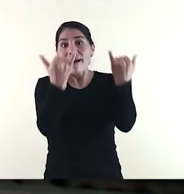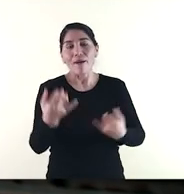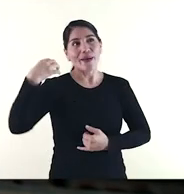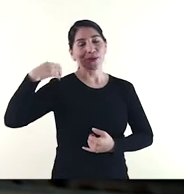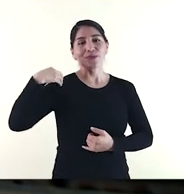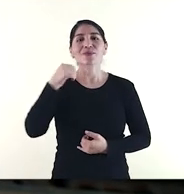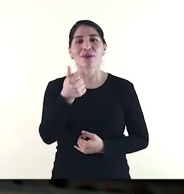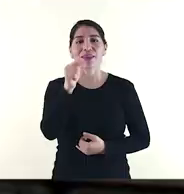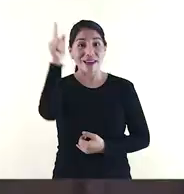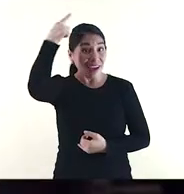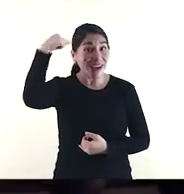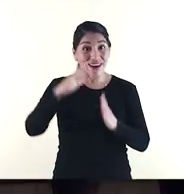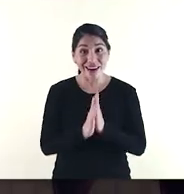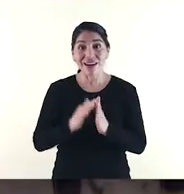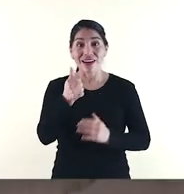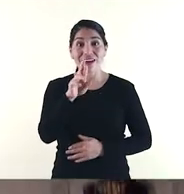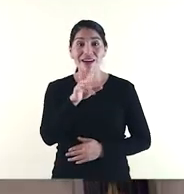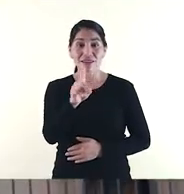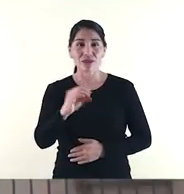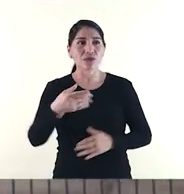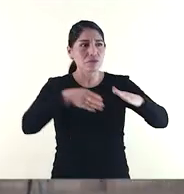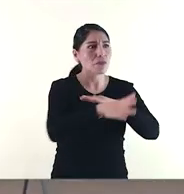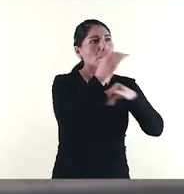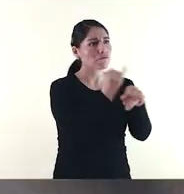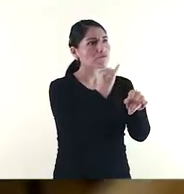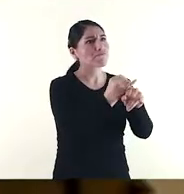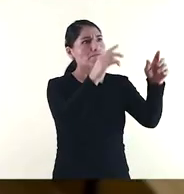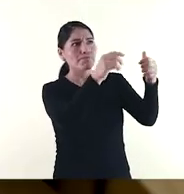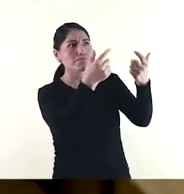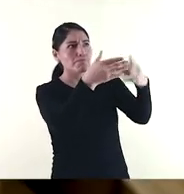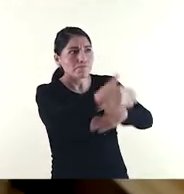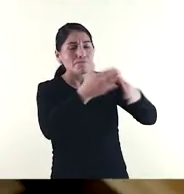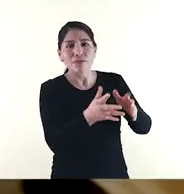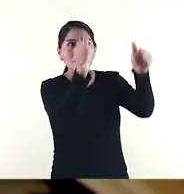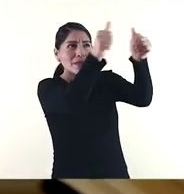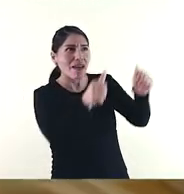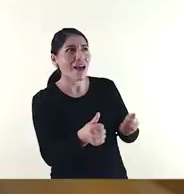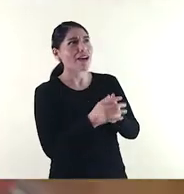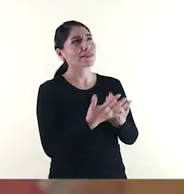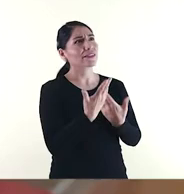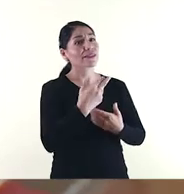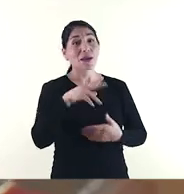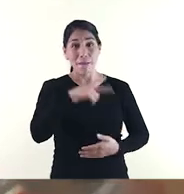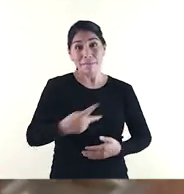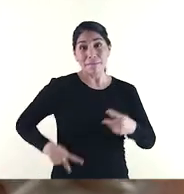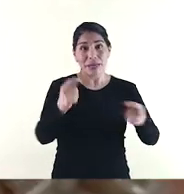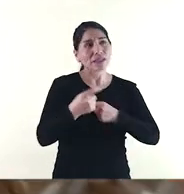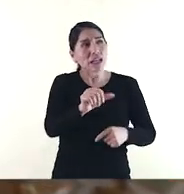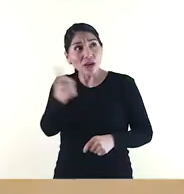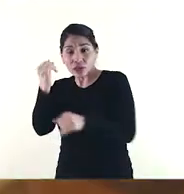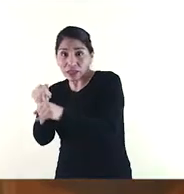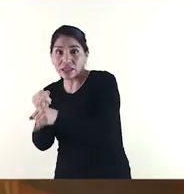los años siguientes. Hoy es el despacho del arzobispo. Y sus otros ambientes contienen un museo religioso con importantes obras de